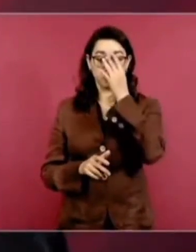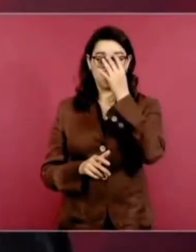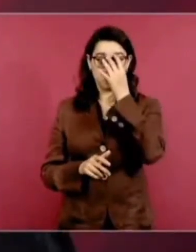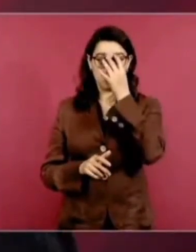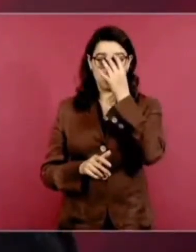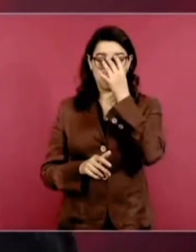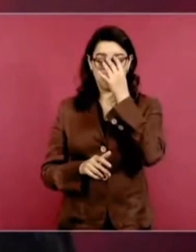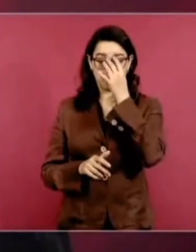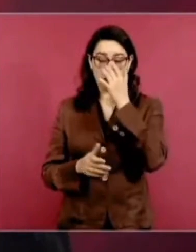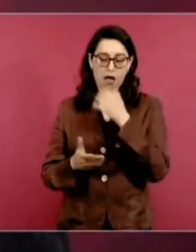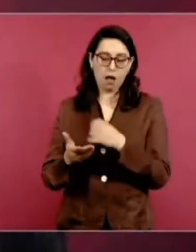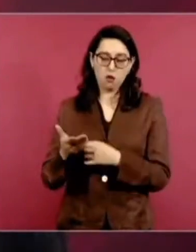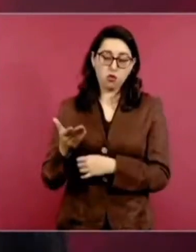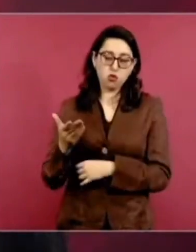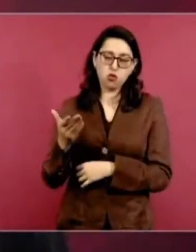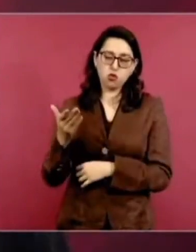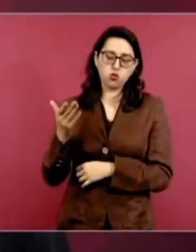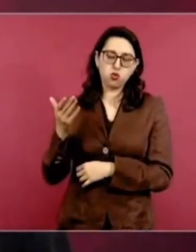potentados.